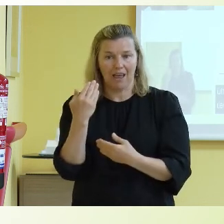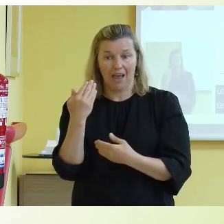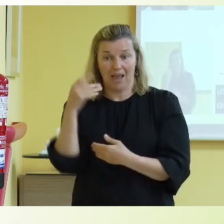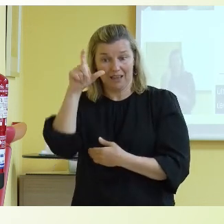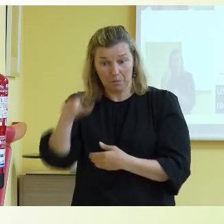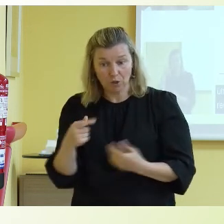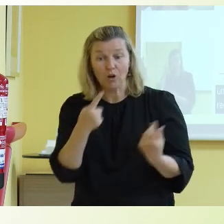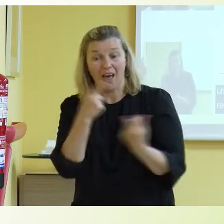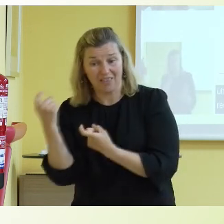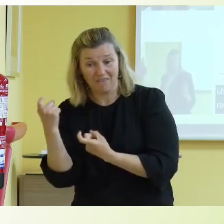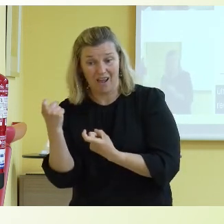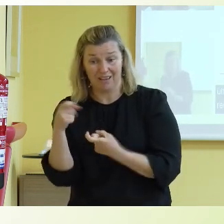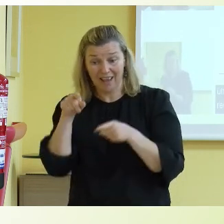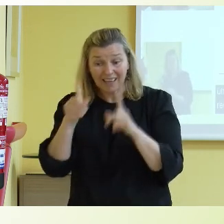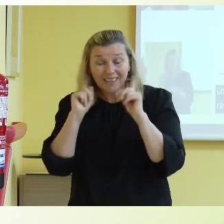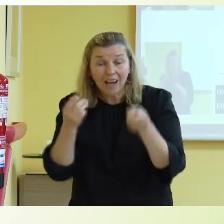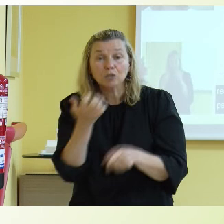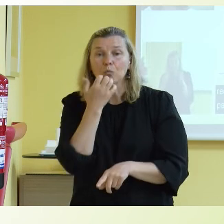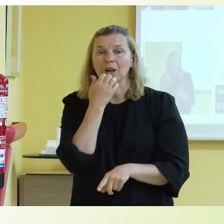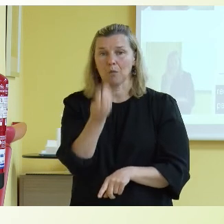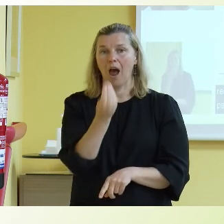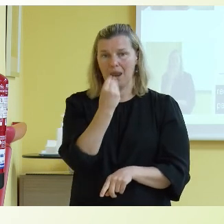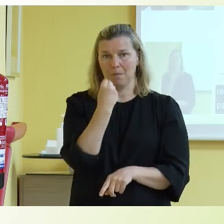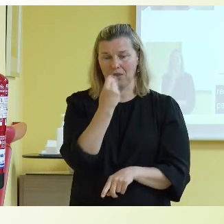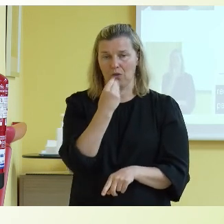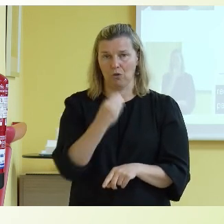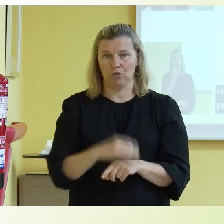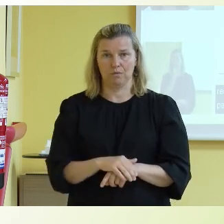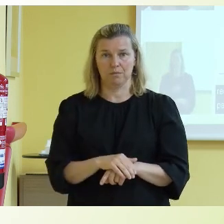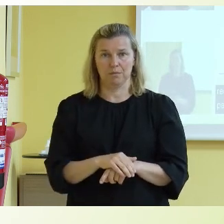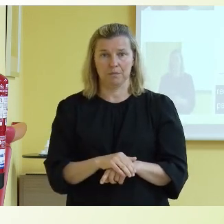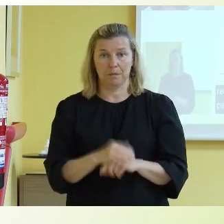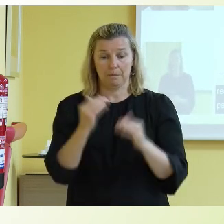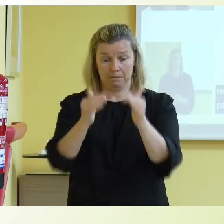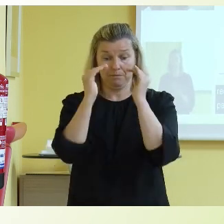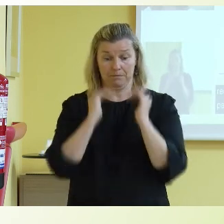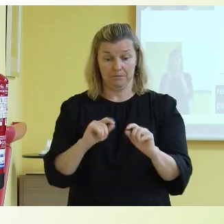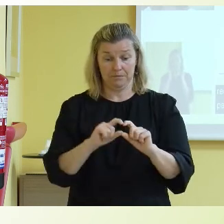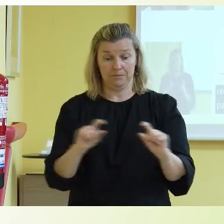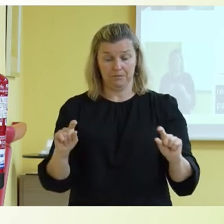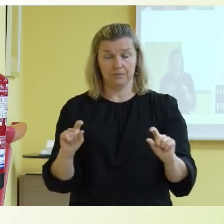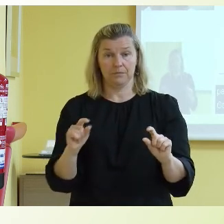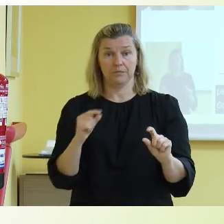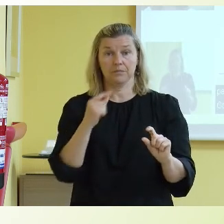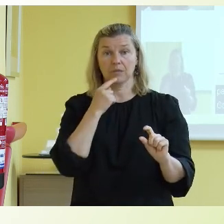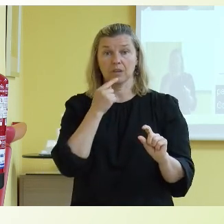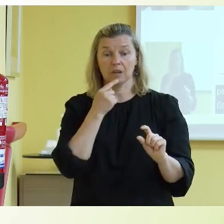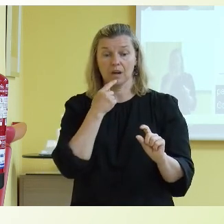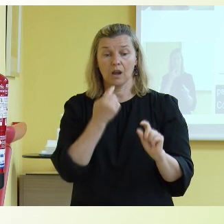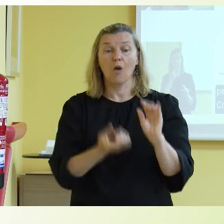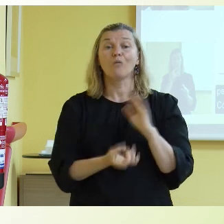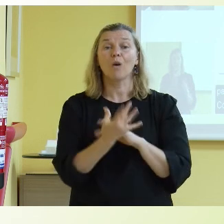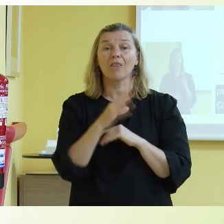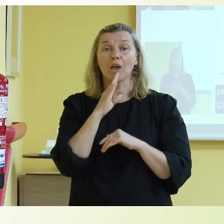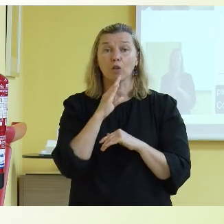este caso la alimentación. Como veréis, a pie de página se cita la fuente y la